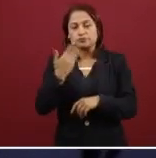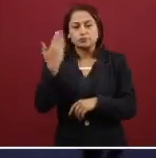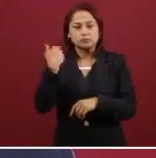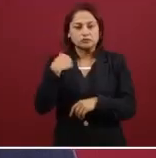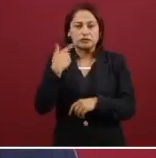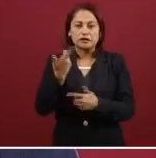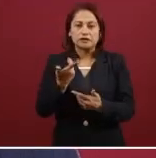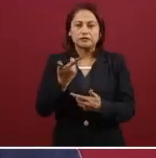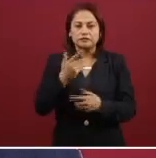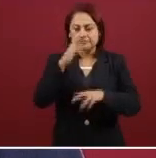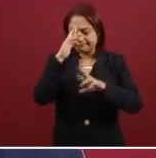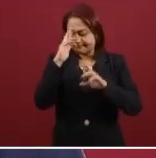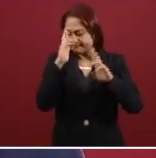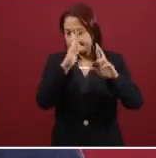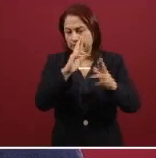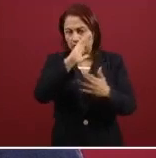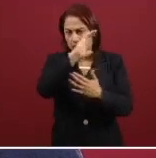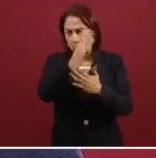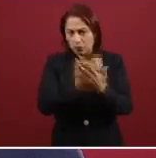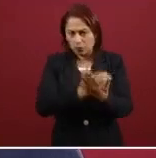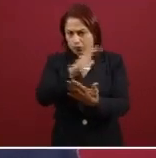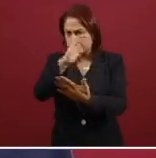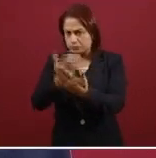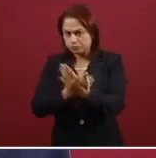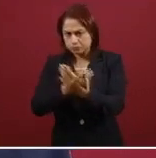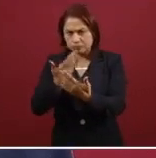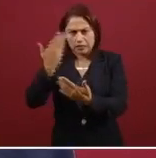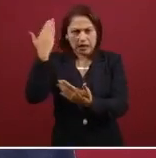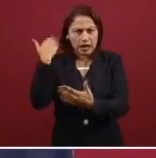respetar contratos, de